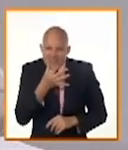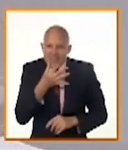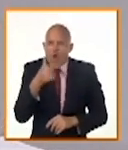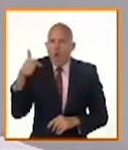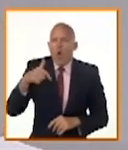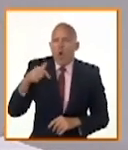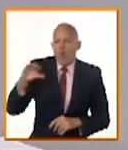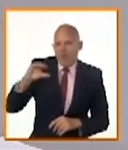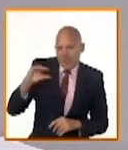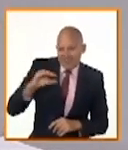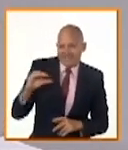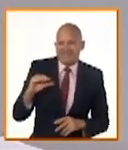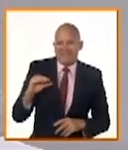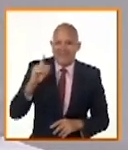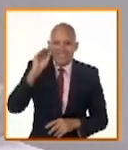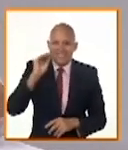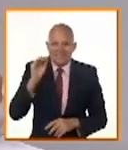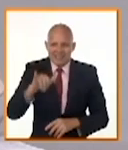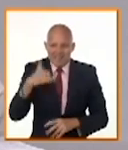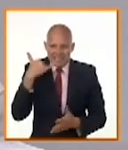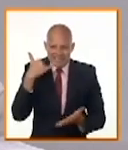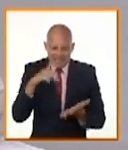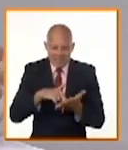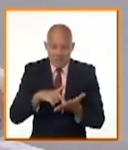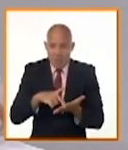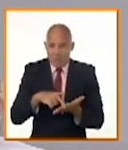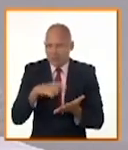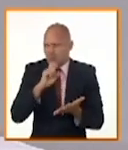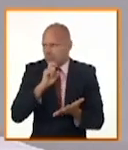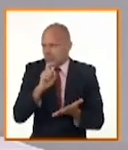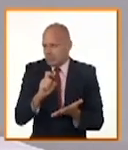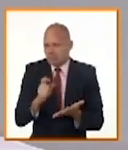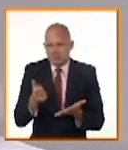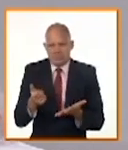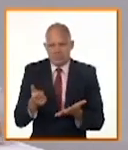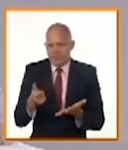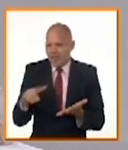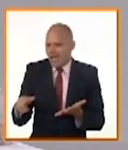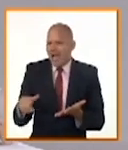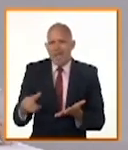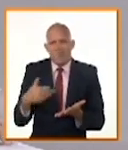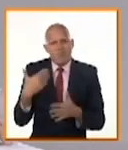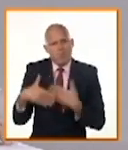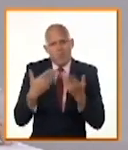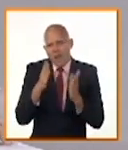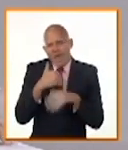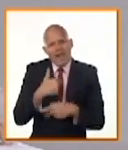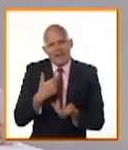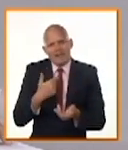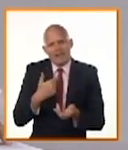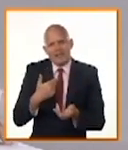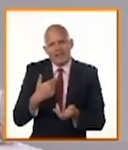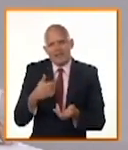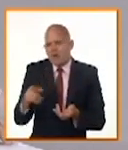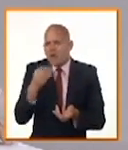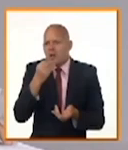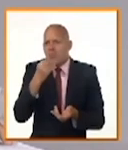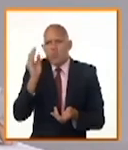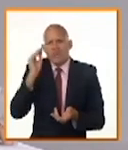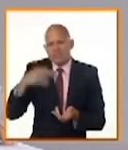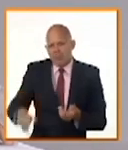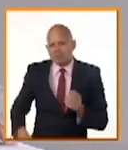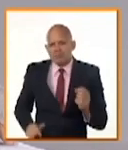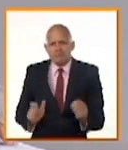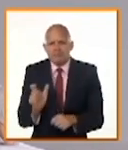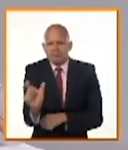analógico no tiene esta relación con la parte digital bueno no puede pagar en efectivo y si tuviera terminar de punto de venta y tiene su tarjeta de jubilado la pudiera pagar